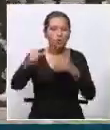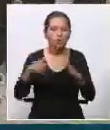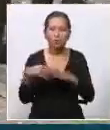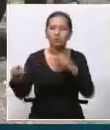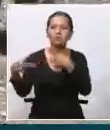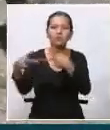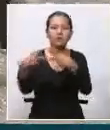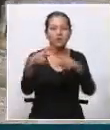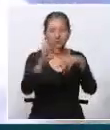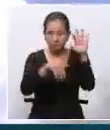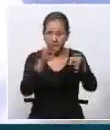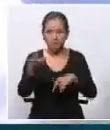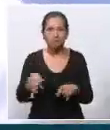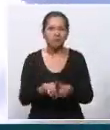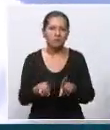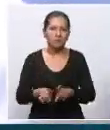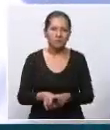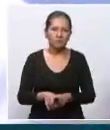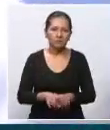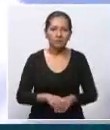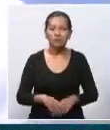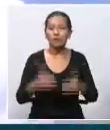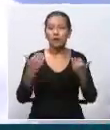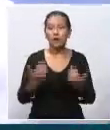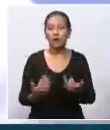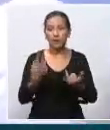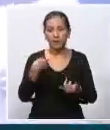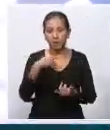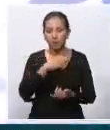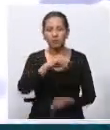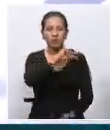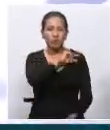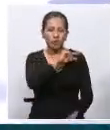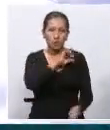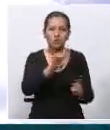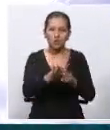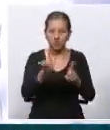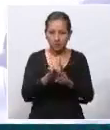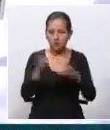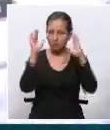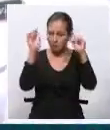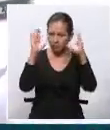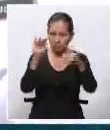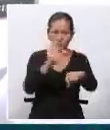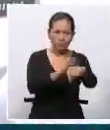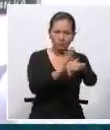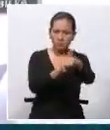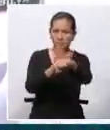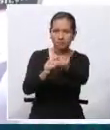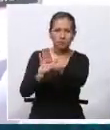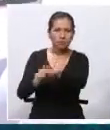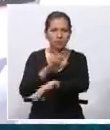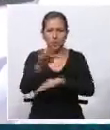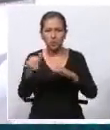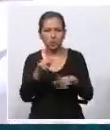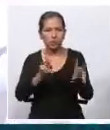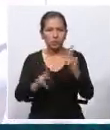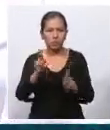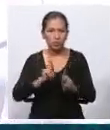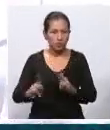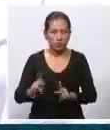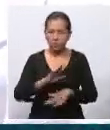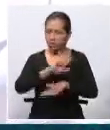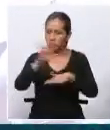hecho, nosotros estamos realizando concientización en la población. Toda